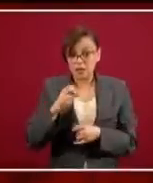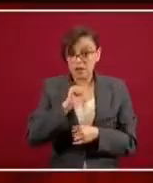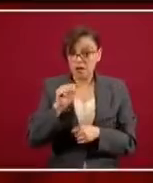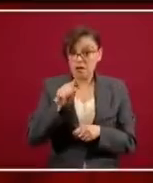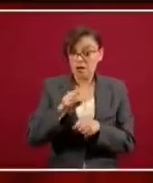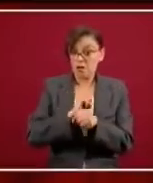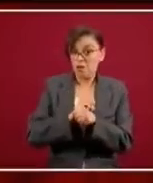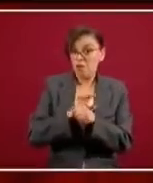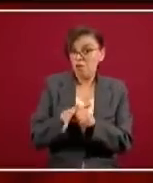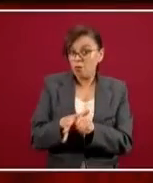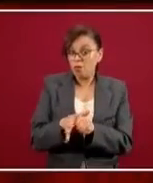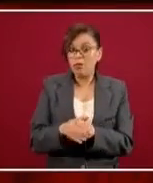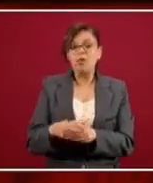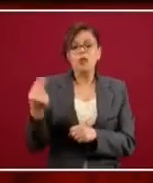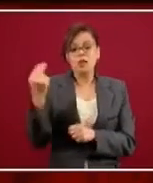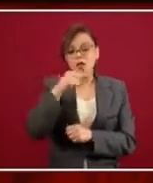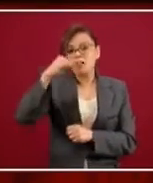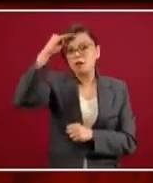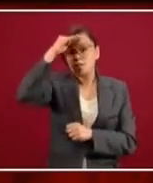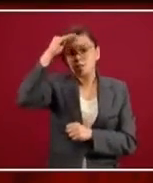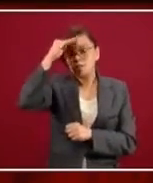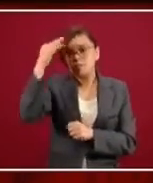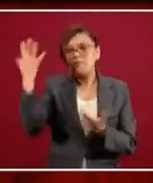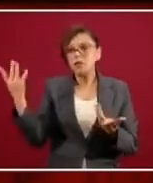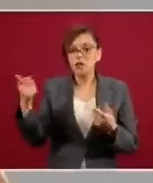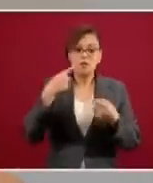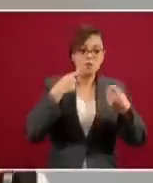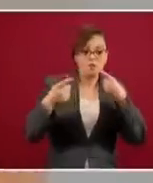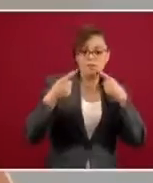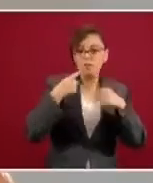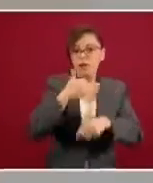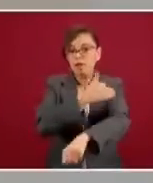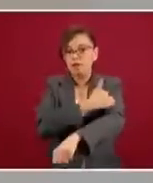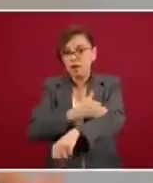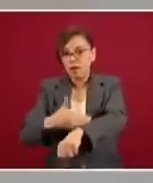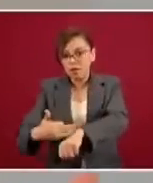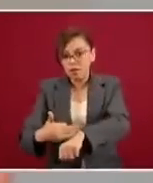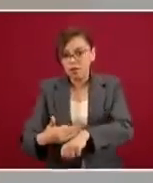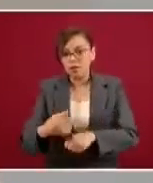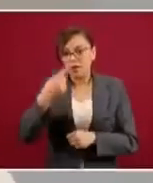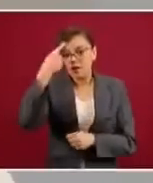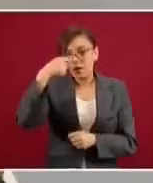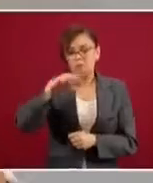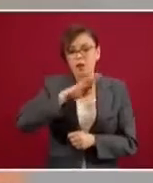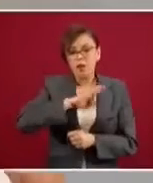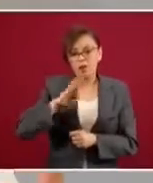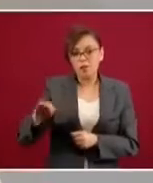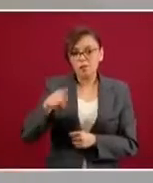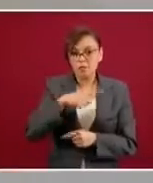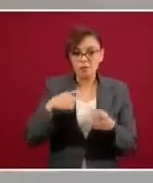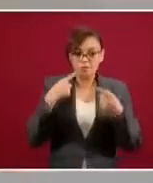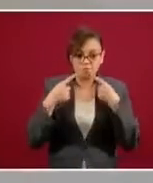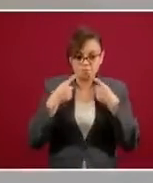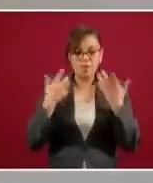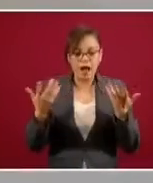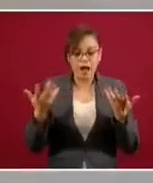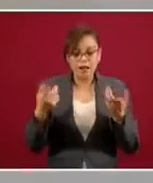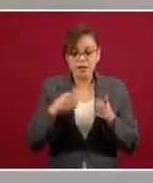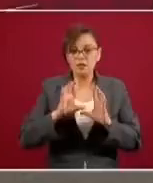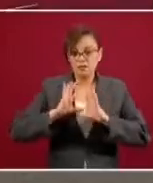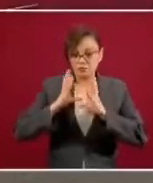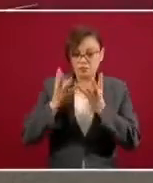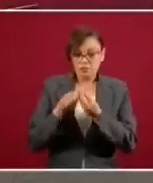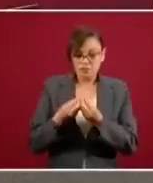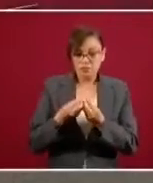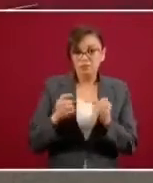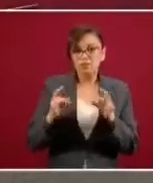piense, revise, comente con su familia si recuerda, para que le ayude a recordar todos los elementos que pudieran